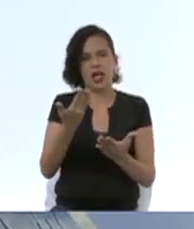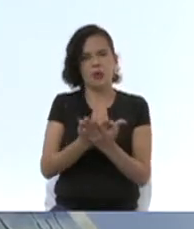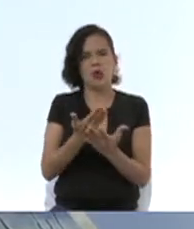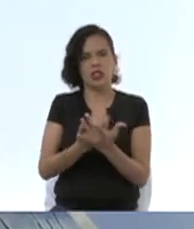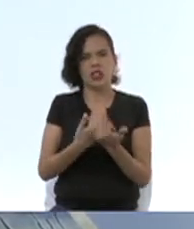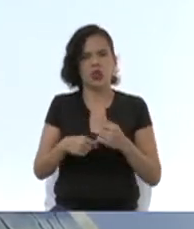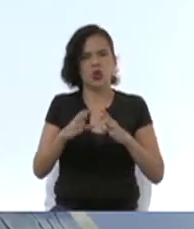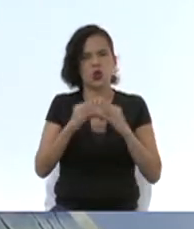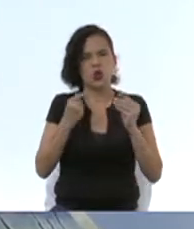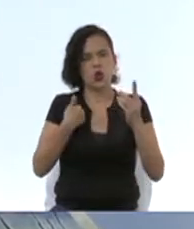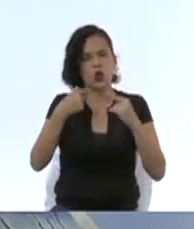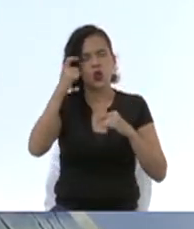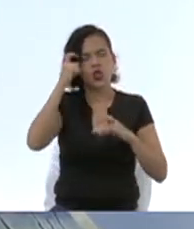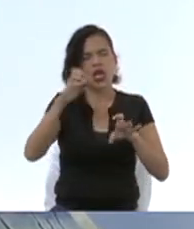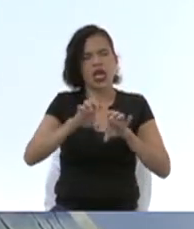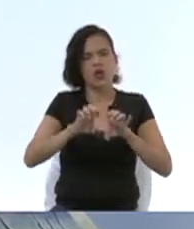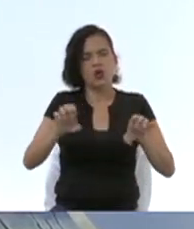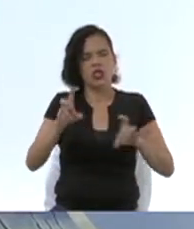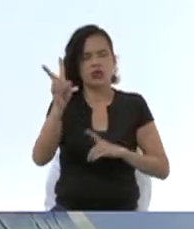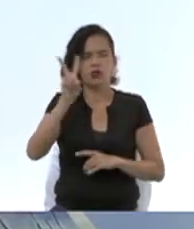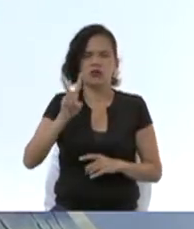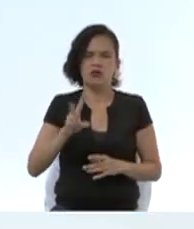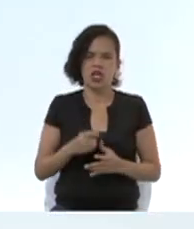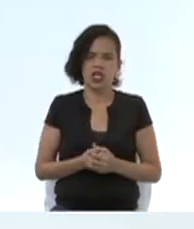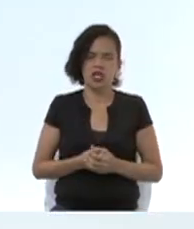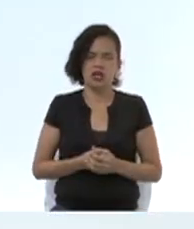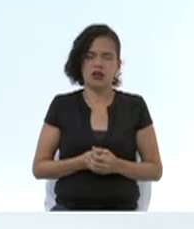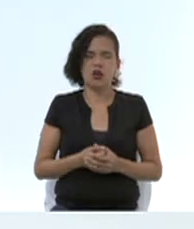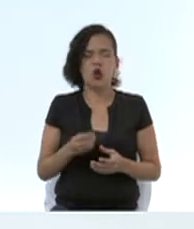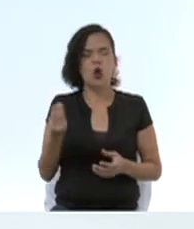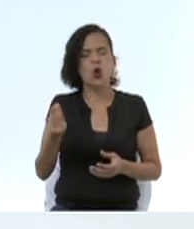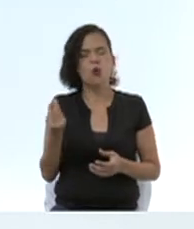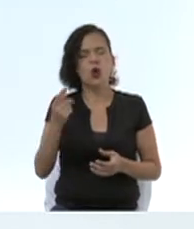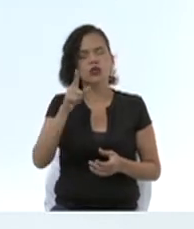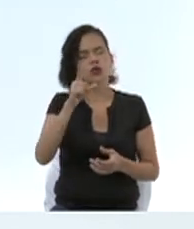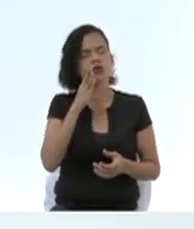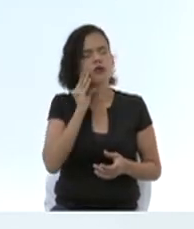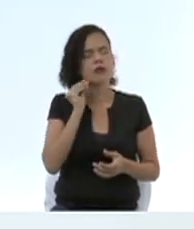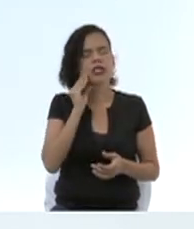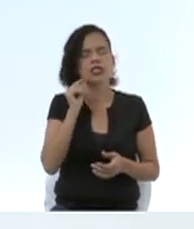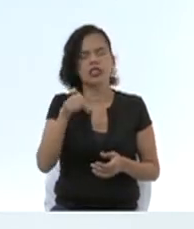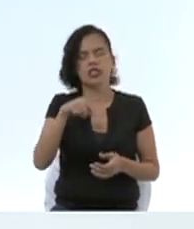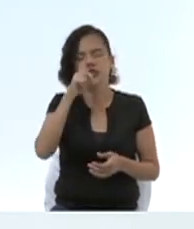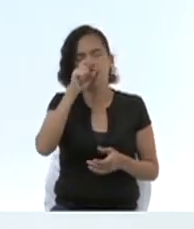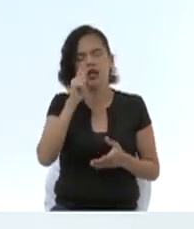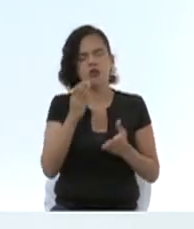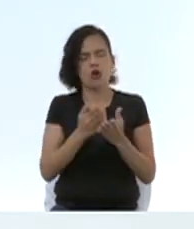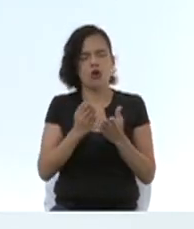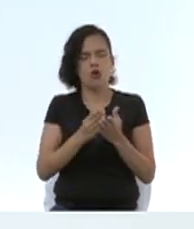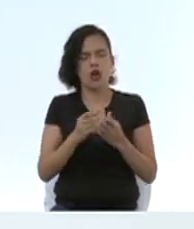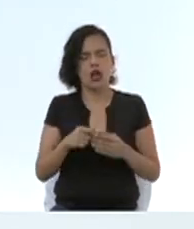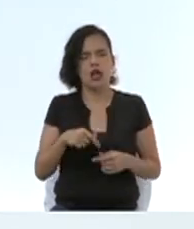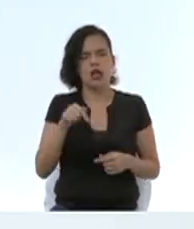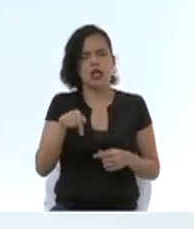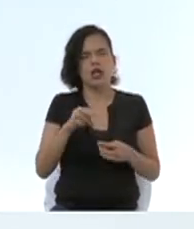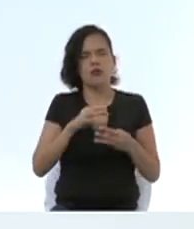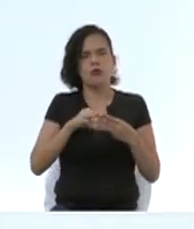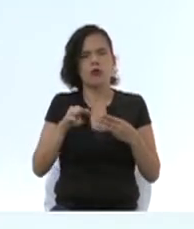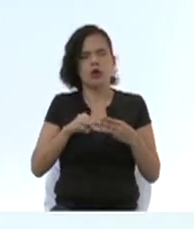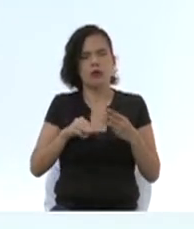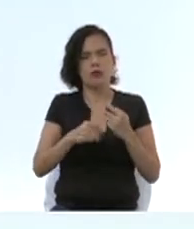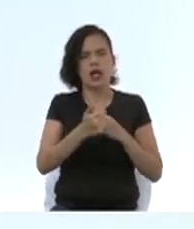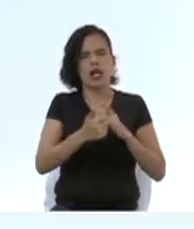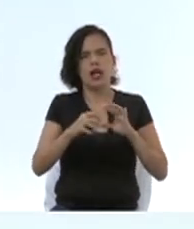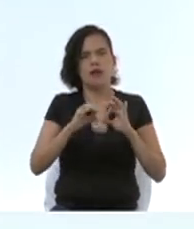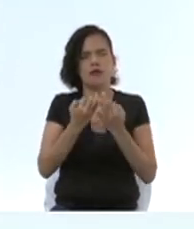aportando cada día más a la educación venezolana. Así es. ¿Cómo ha sido tu experiencia este año escolar en el programa Cada Familia Una Escuela?